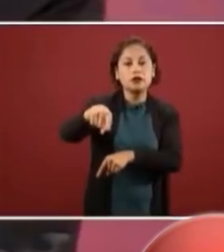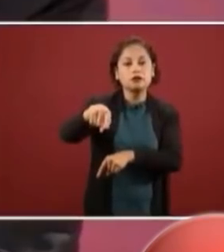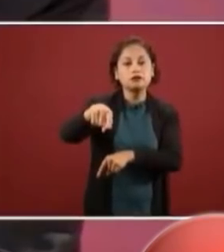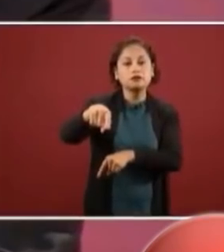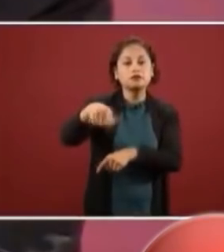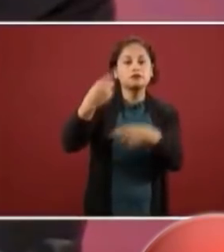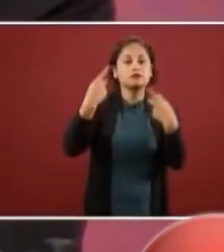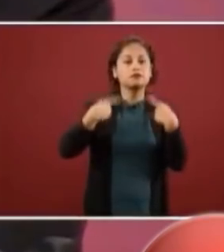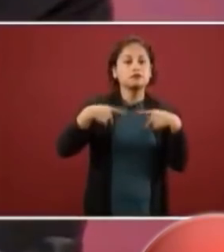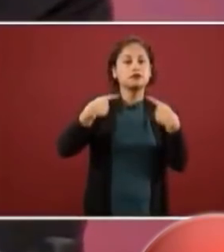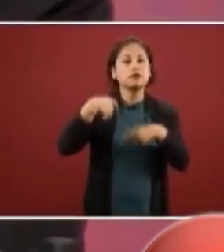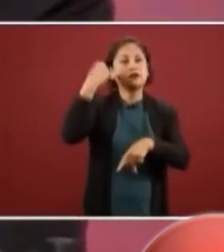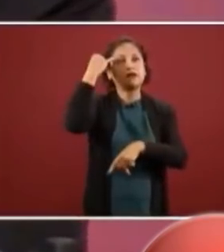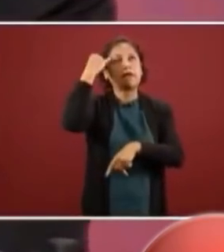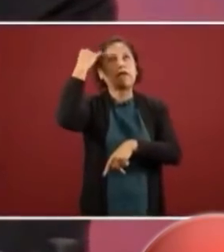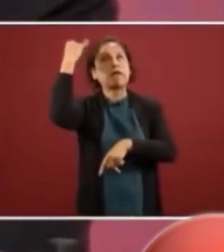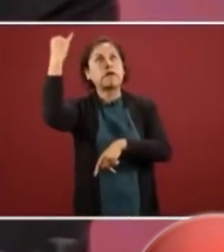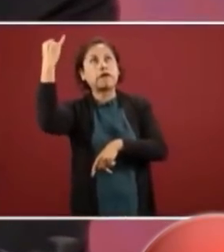no los indígenas.